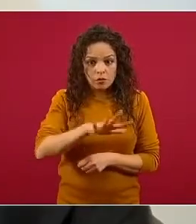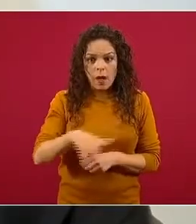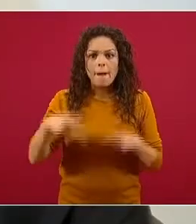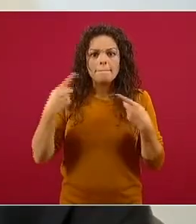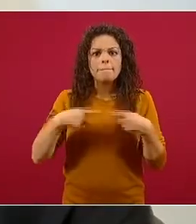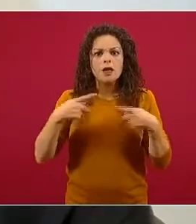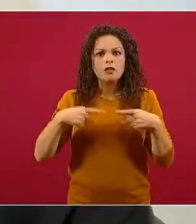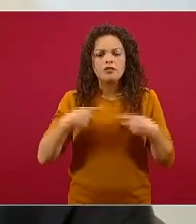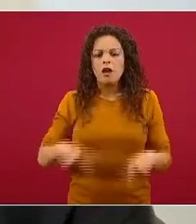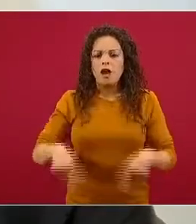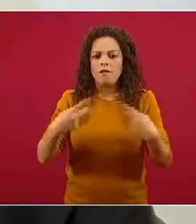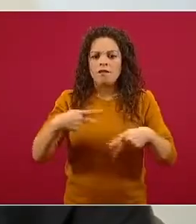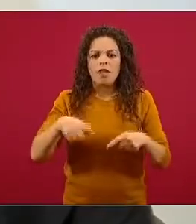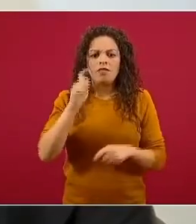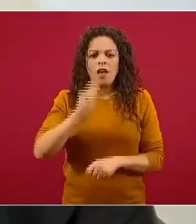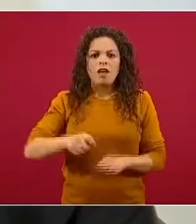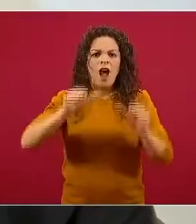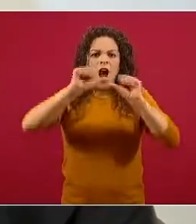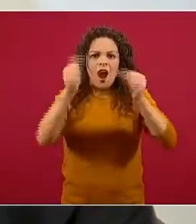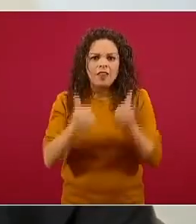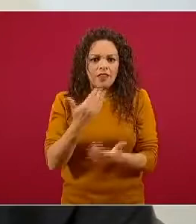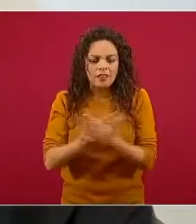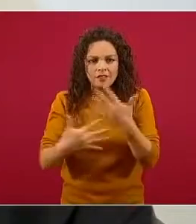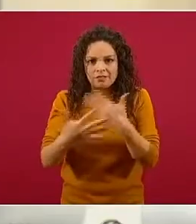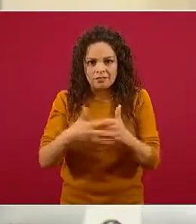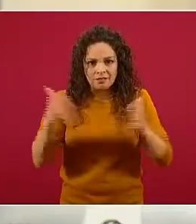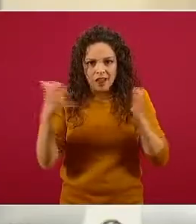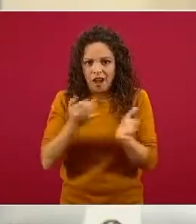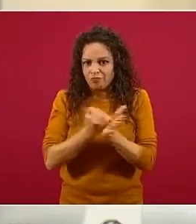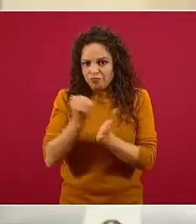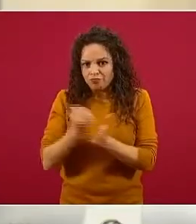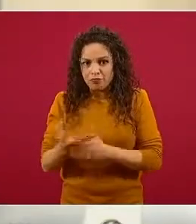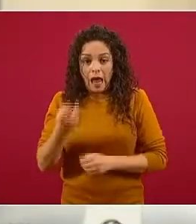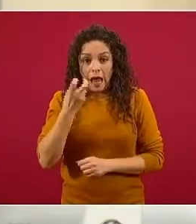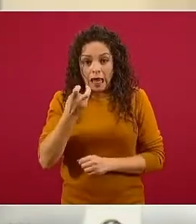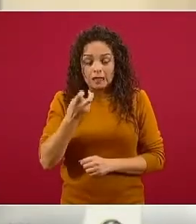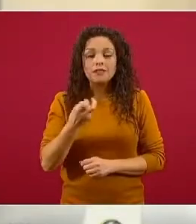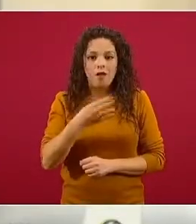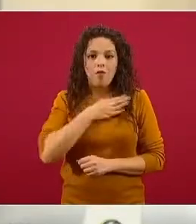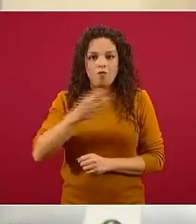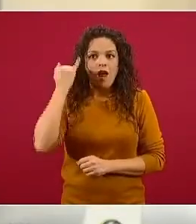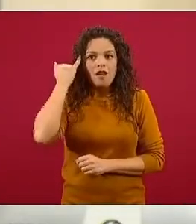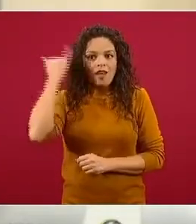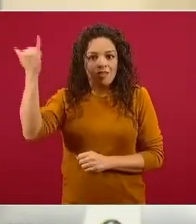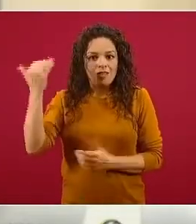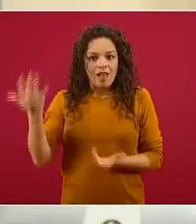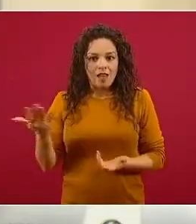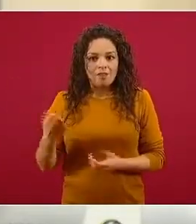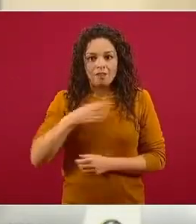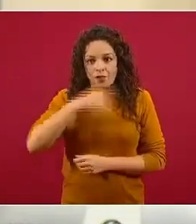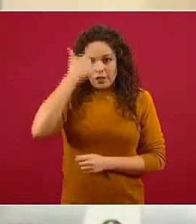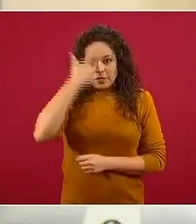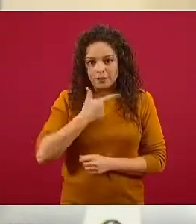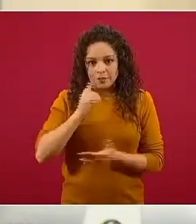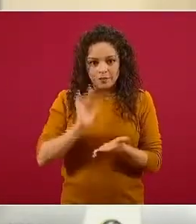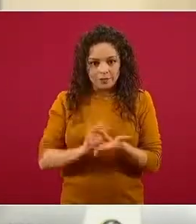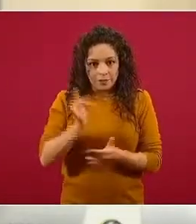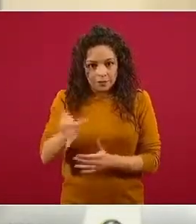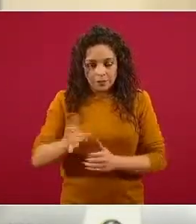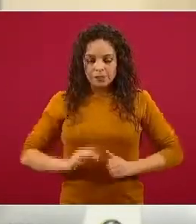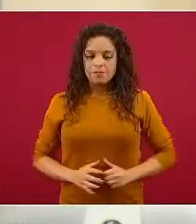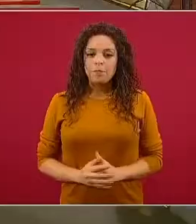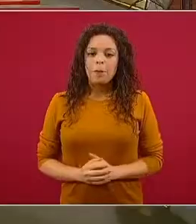vendiendo artesanías y que es una gran expectativa esta gran idea. Muy buenas noches, gracias.